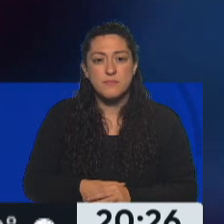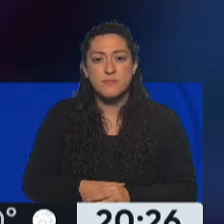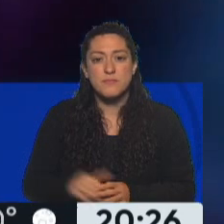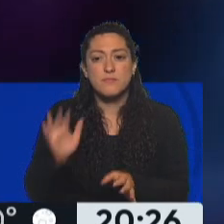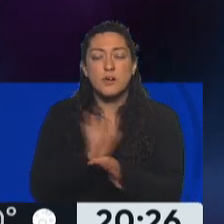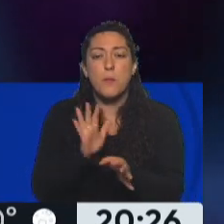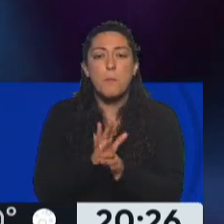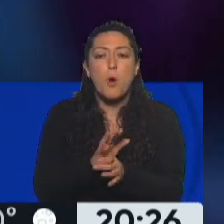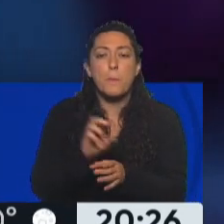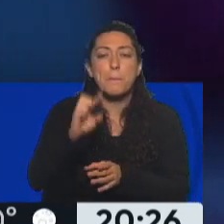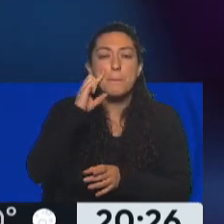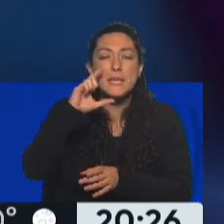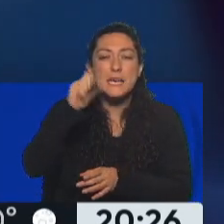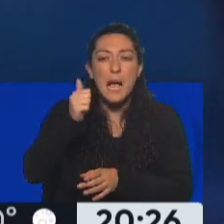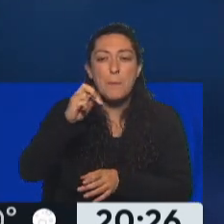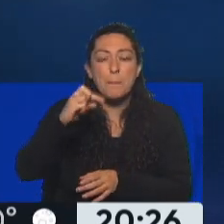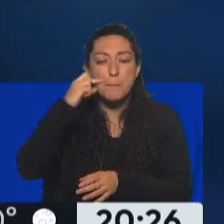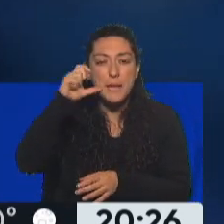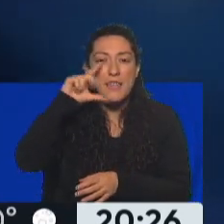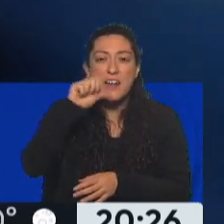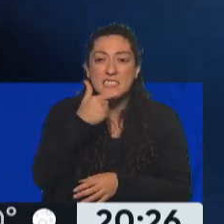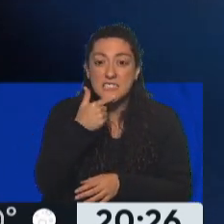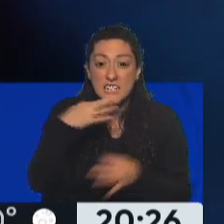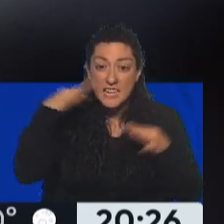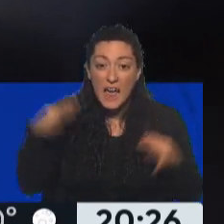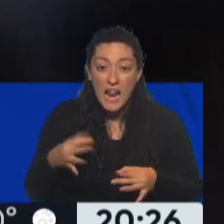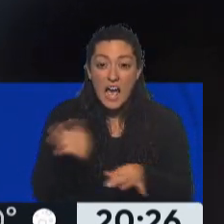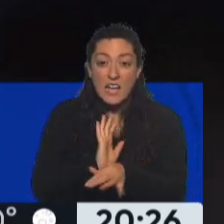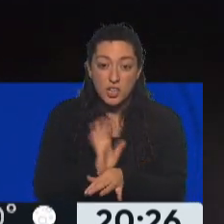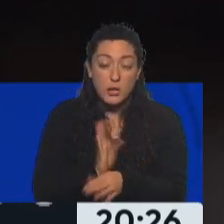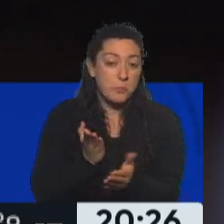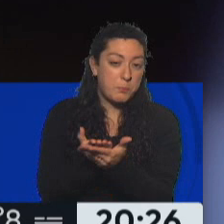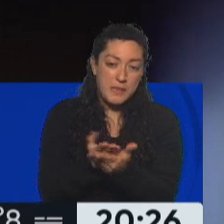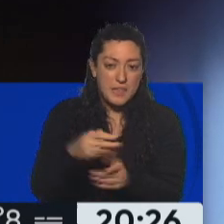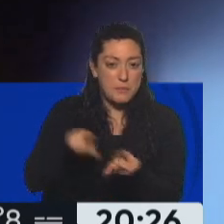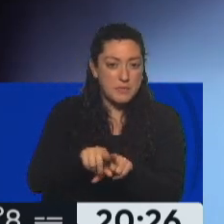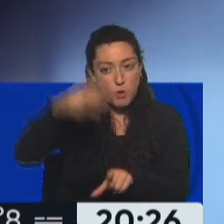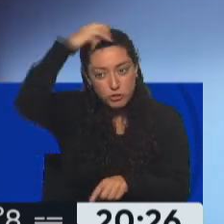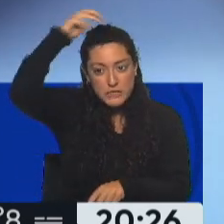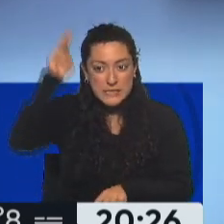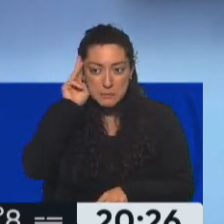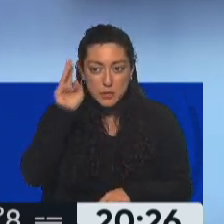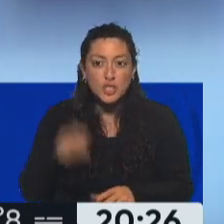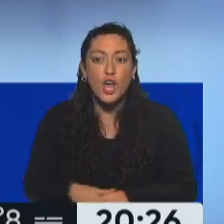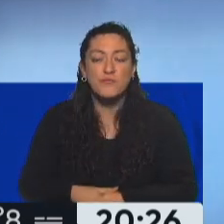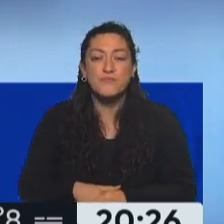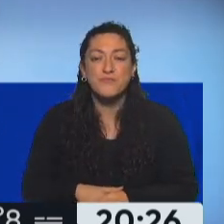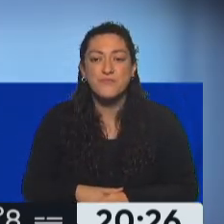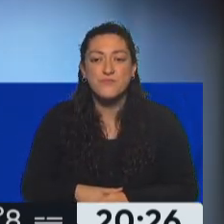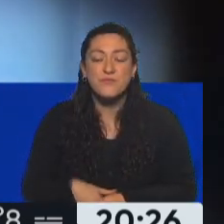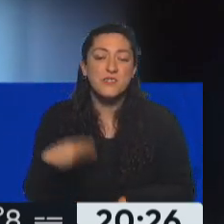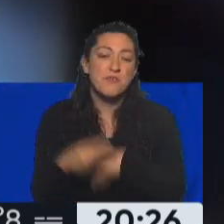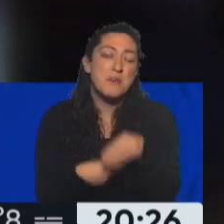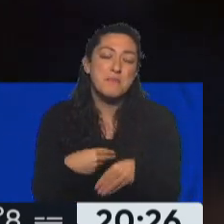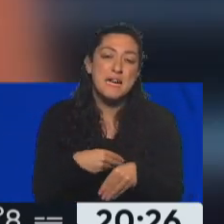Picapiedras que es una película con actores reales así que la gente ya está pidiendo justamente que la familia amarilla